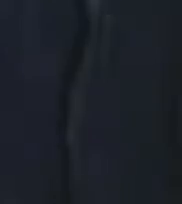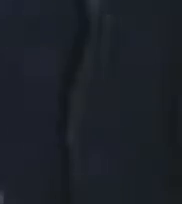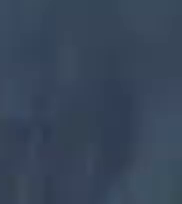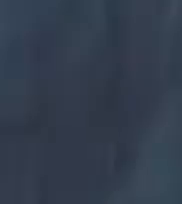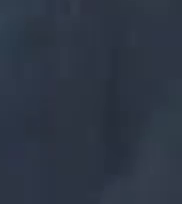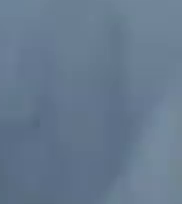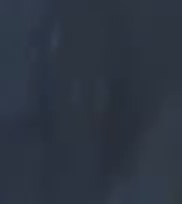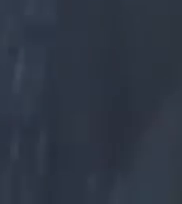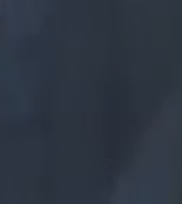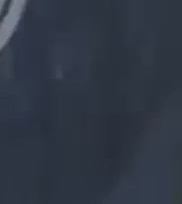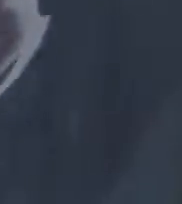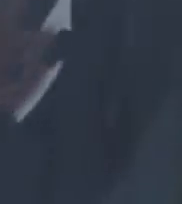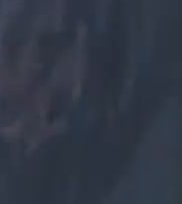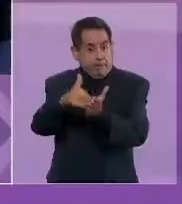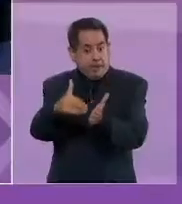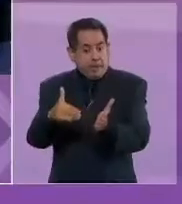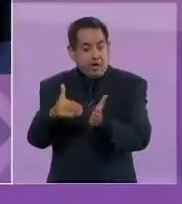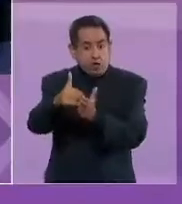hoy.